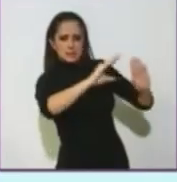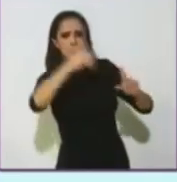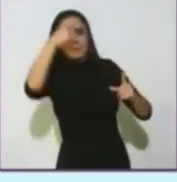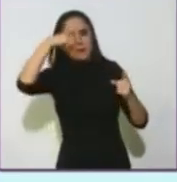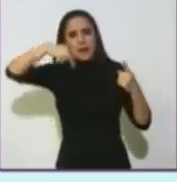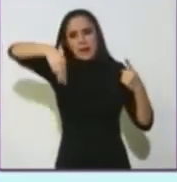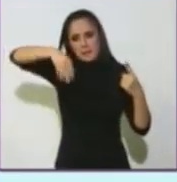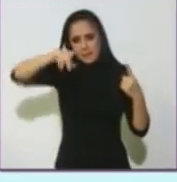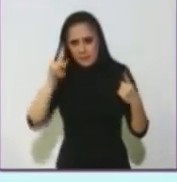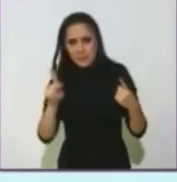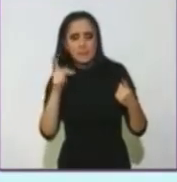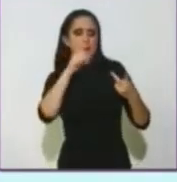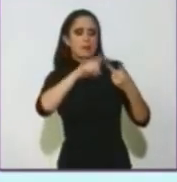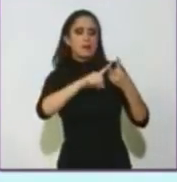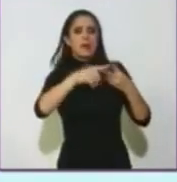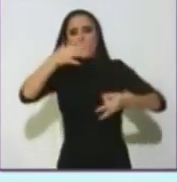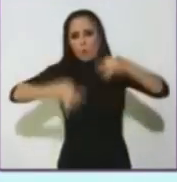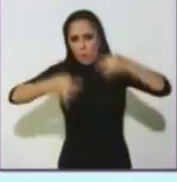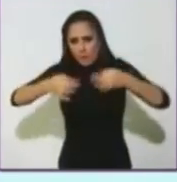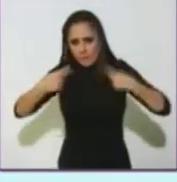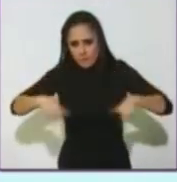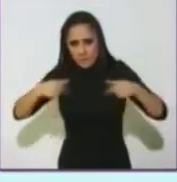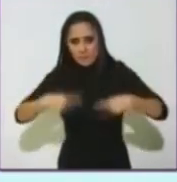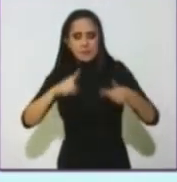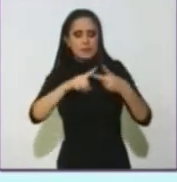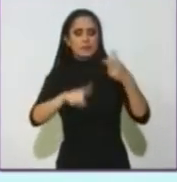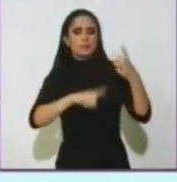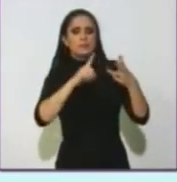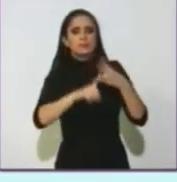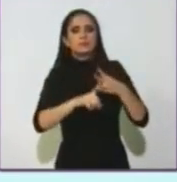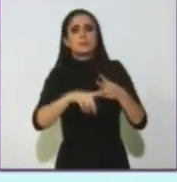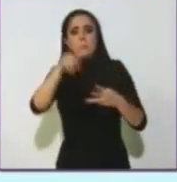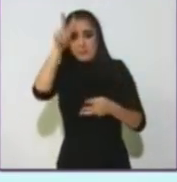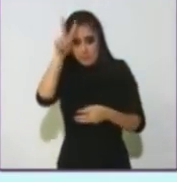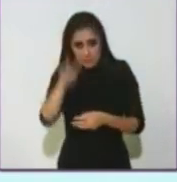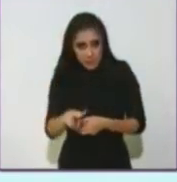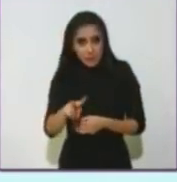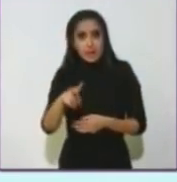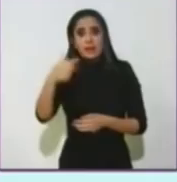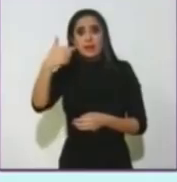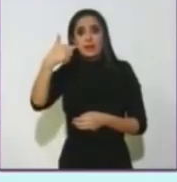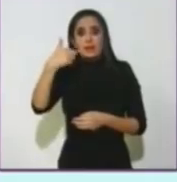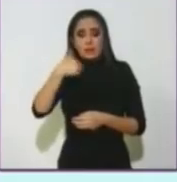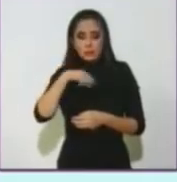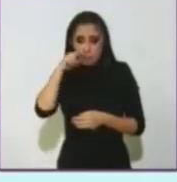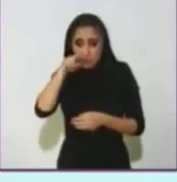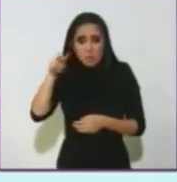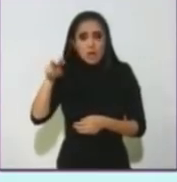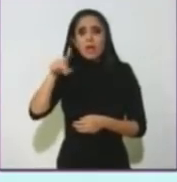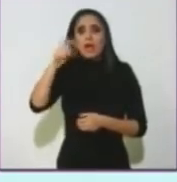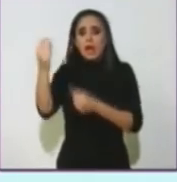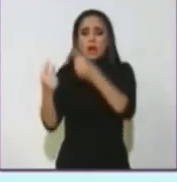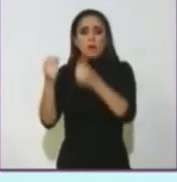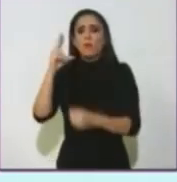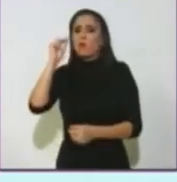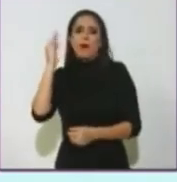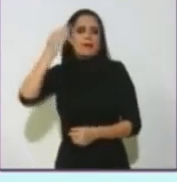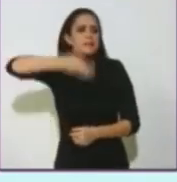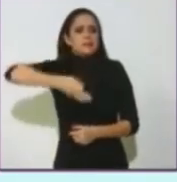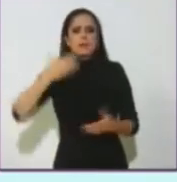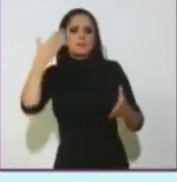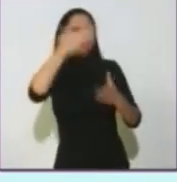ministerios públicos como a los jueces la verdad es que se rechazaron o rechazaron participar